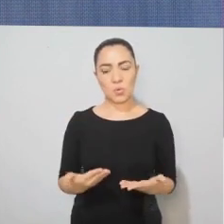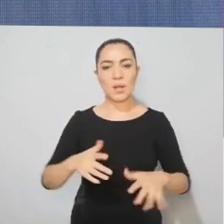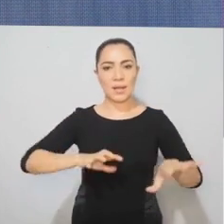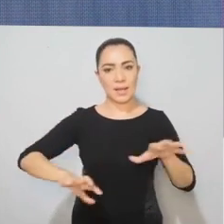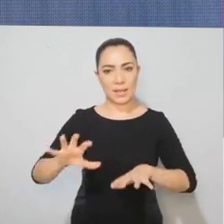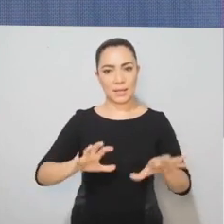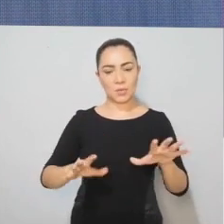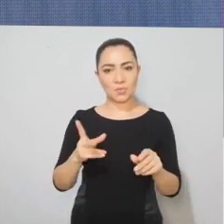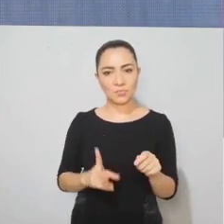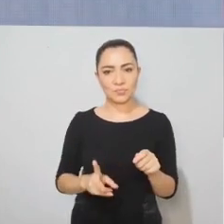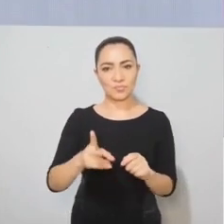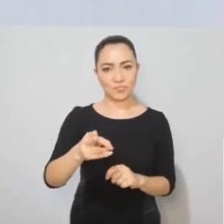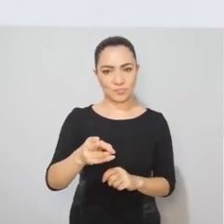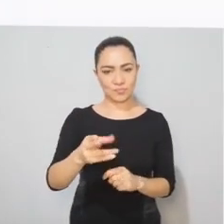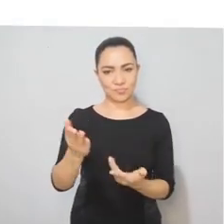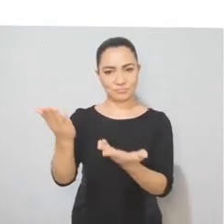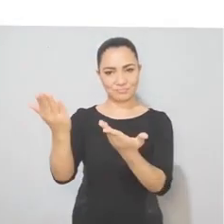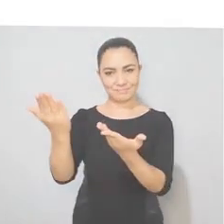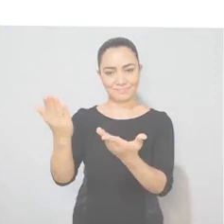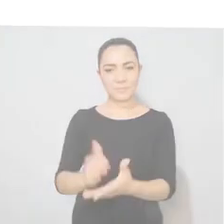de clausura.